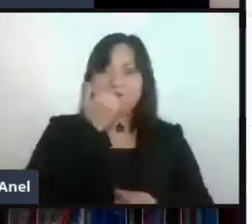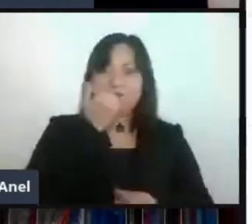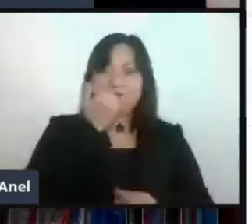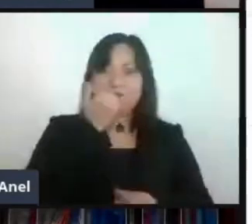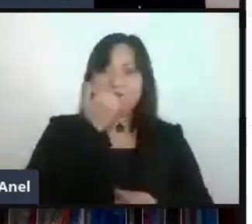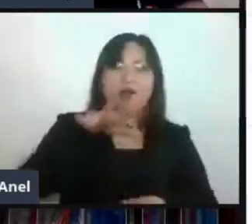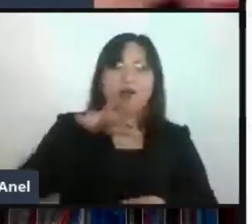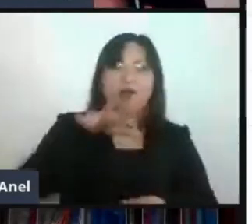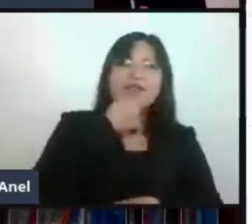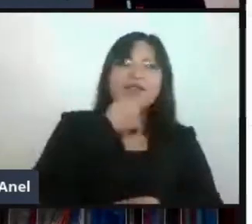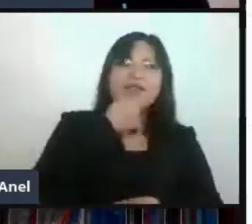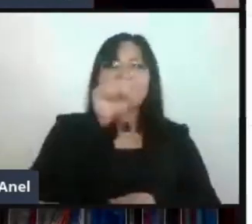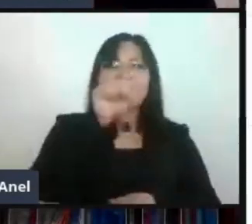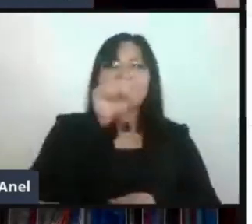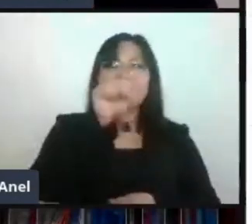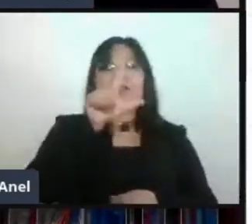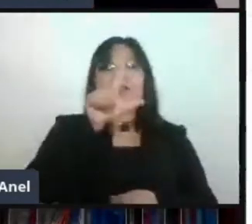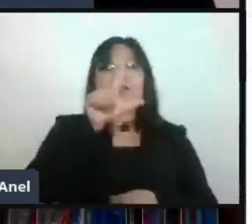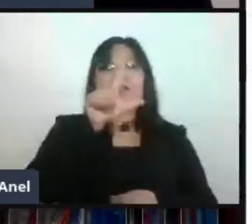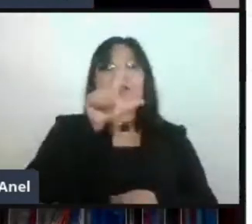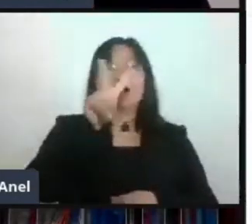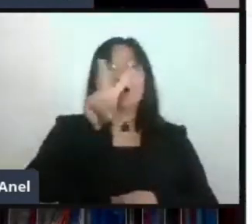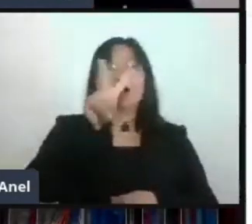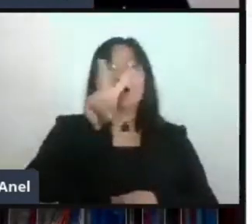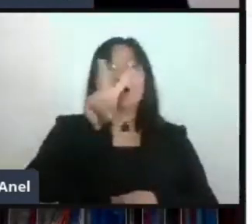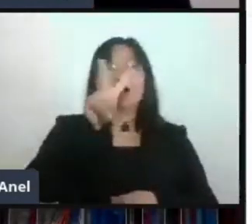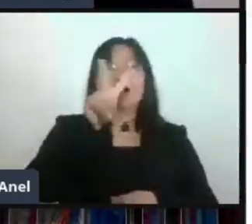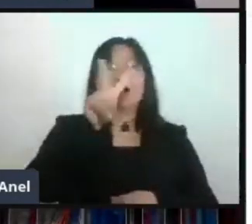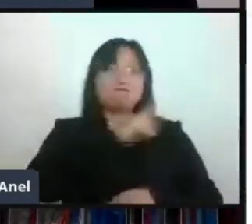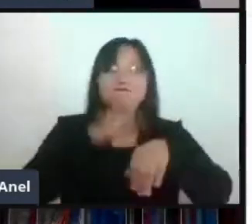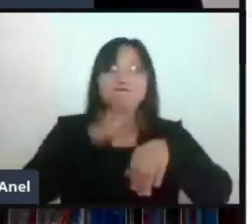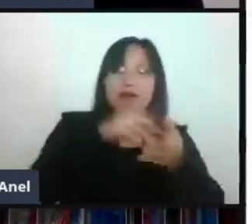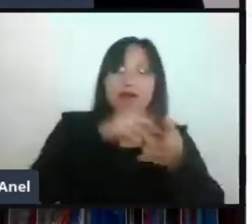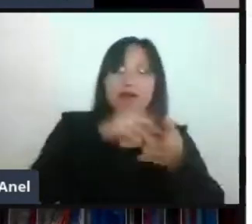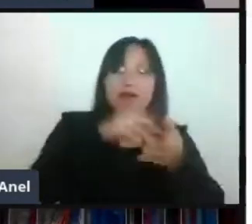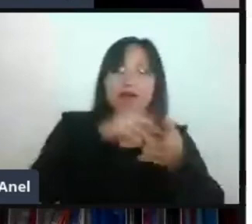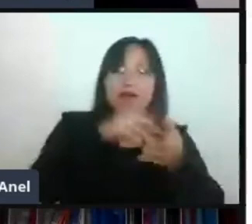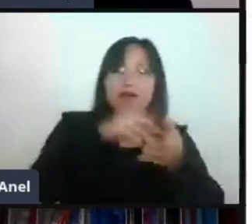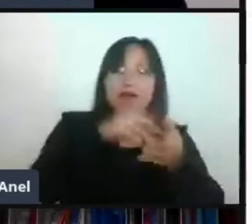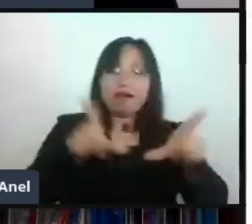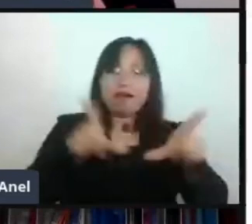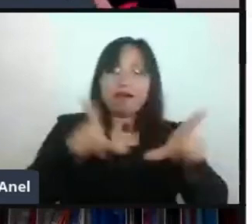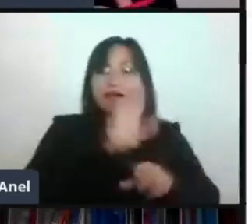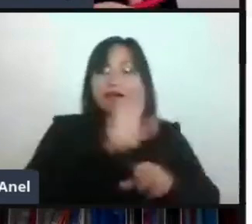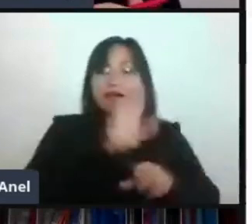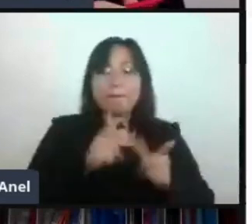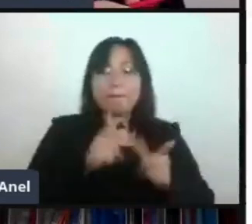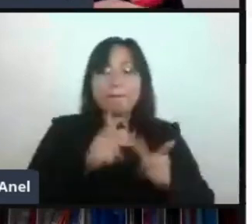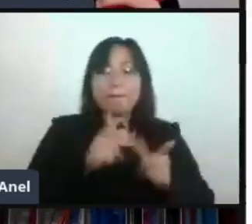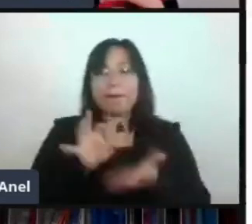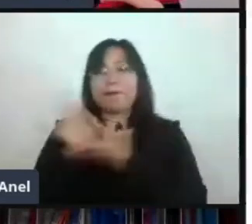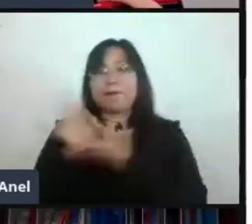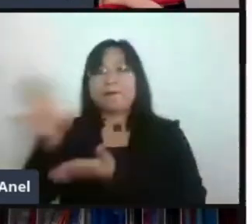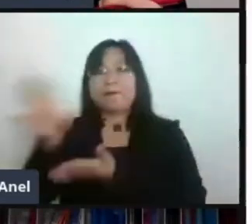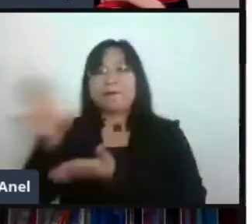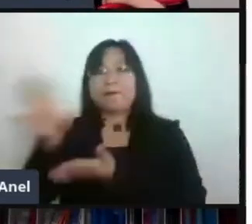10 que le acabo de poner. En automático se va. En automático. Está poniendo. Se refleja ahí. Padrísimo, Ale. Muchas gracias.